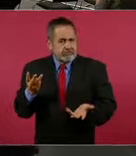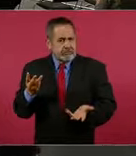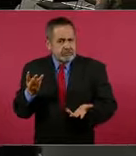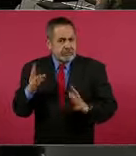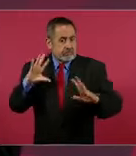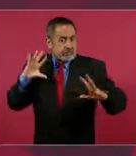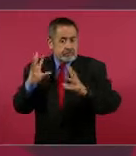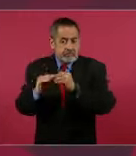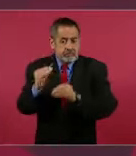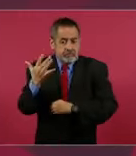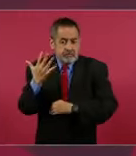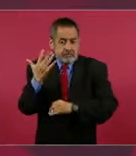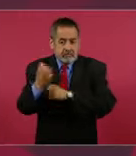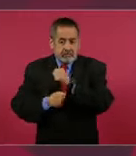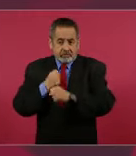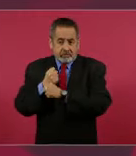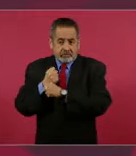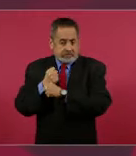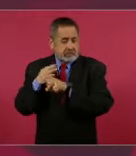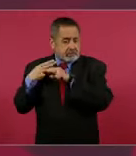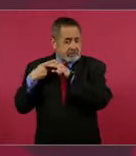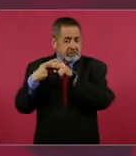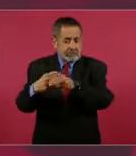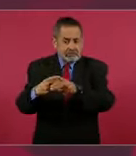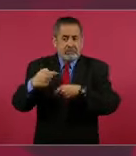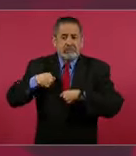Tiene 50 años.